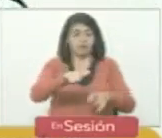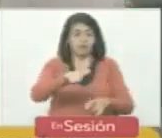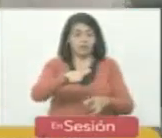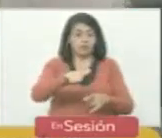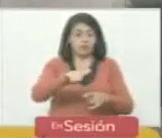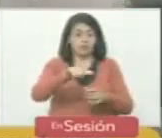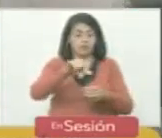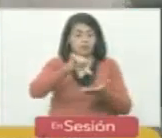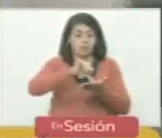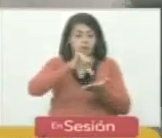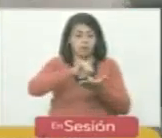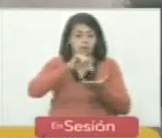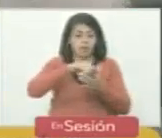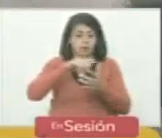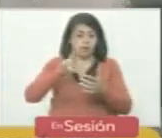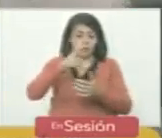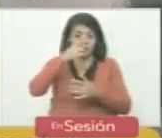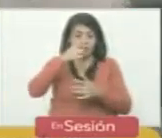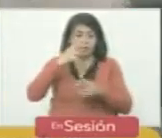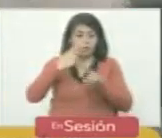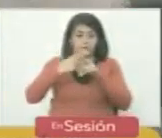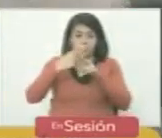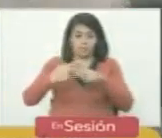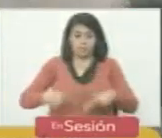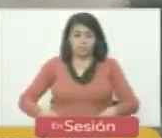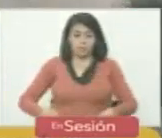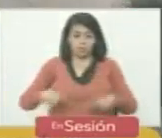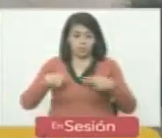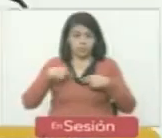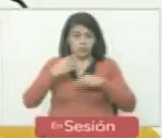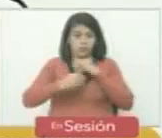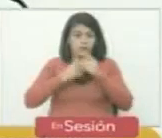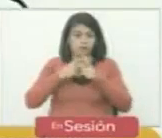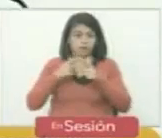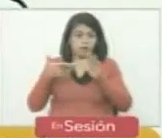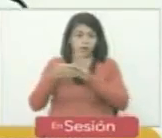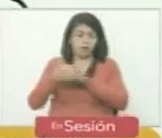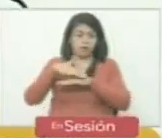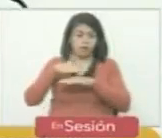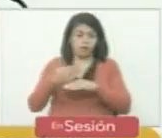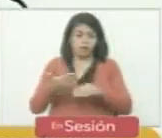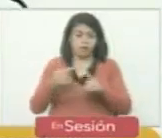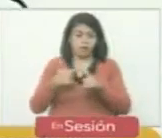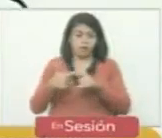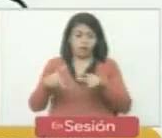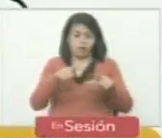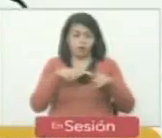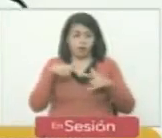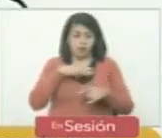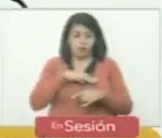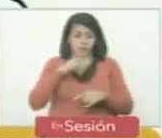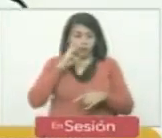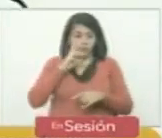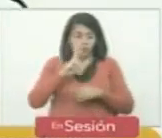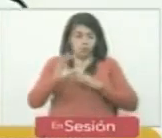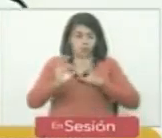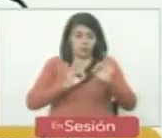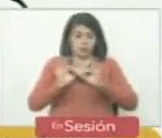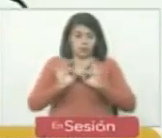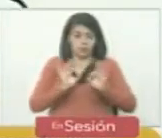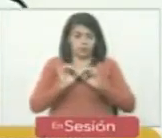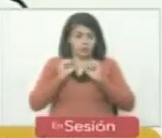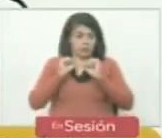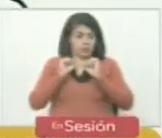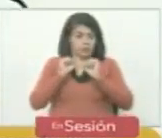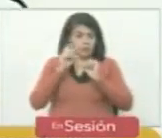Montevideo. Estuvieron arriesgando la vida en una misión de maniobra titánica